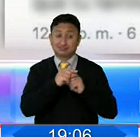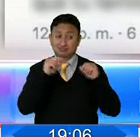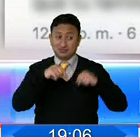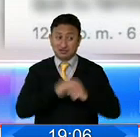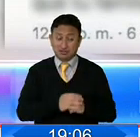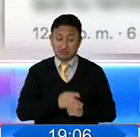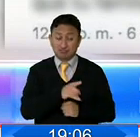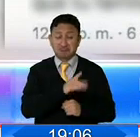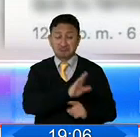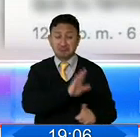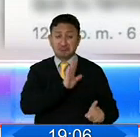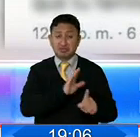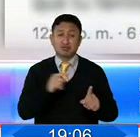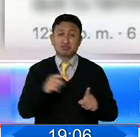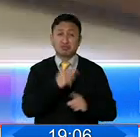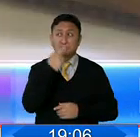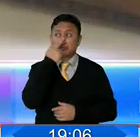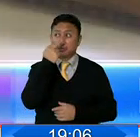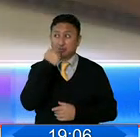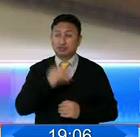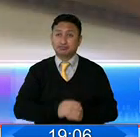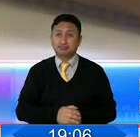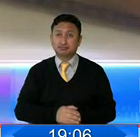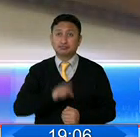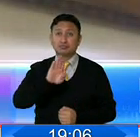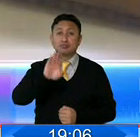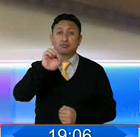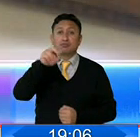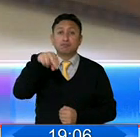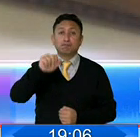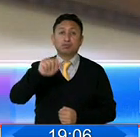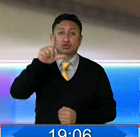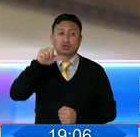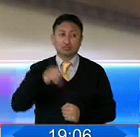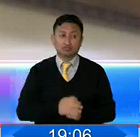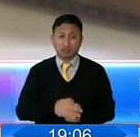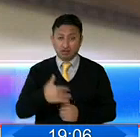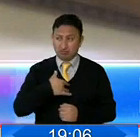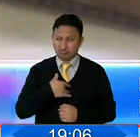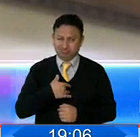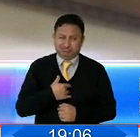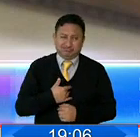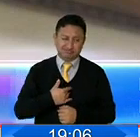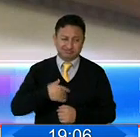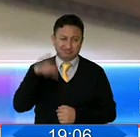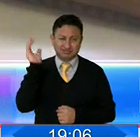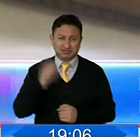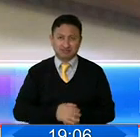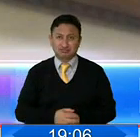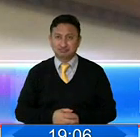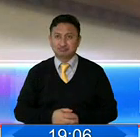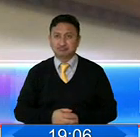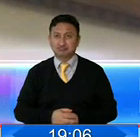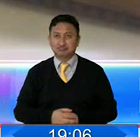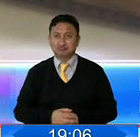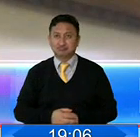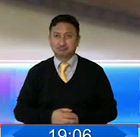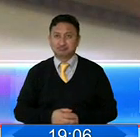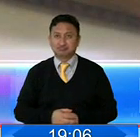como una amenaza hacia el caricaturista. Sin embargo, Bonil señala estar despreocupado del mismo. Para mí esto